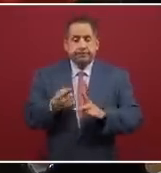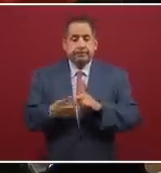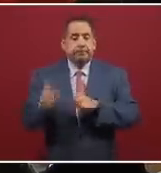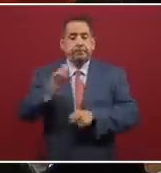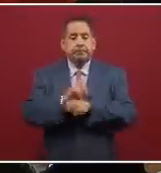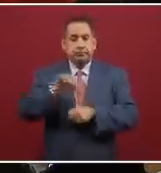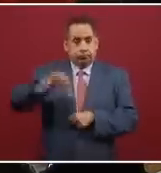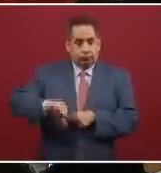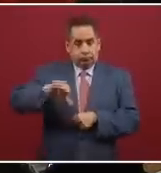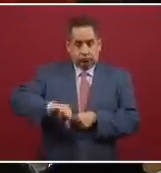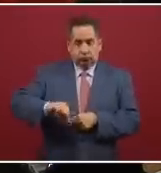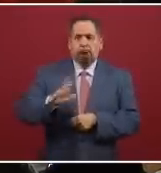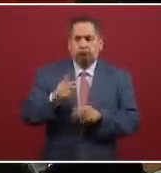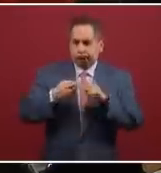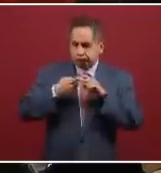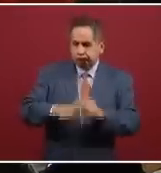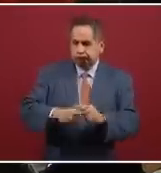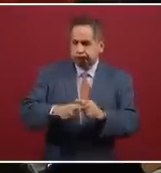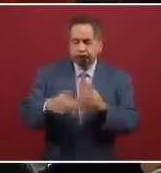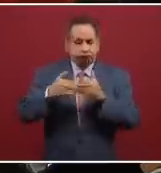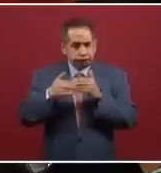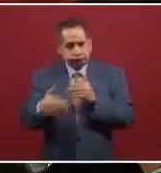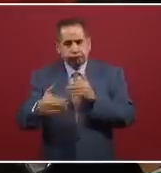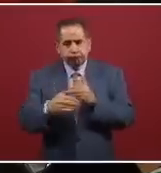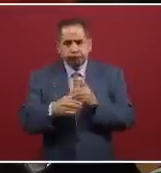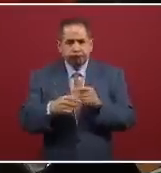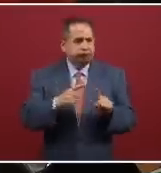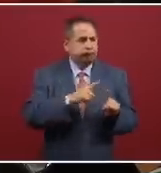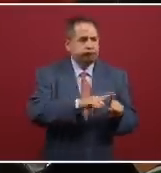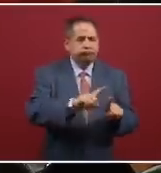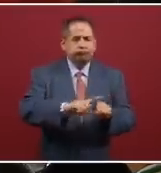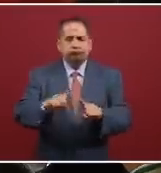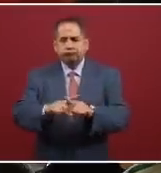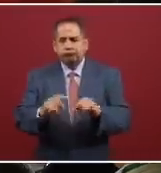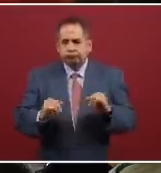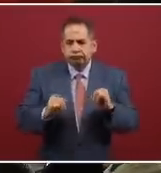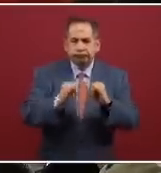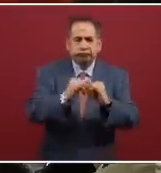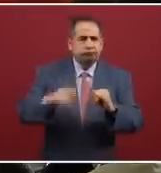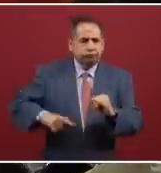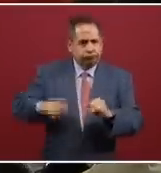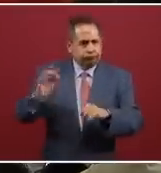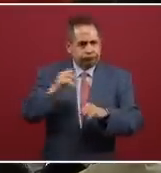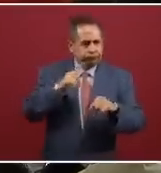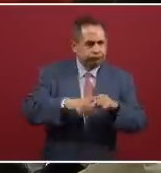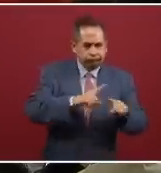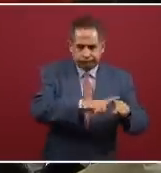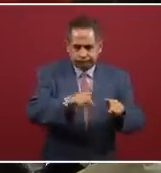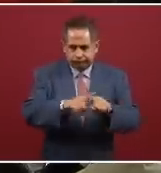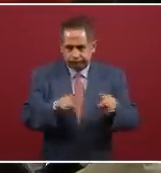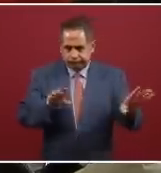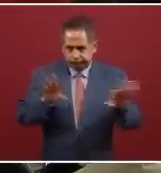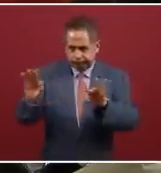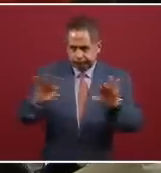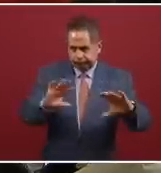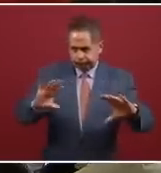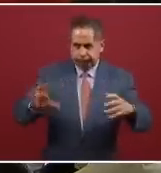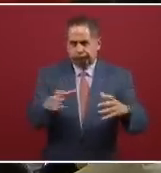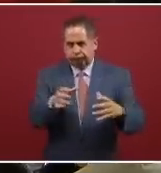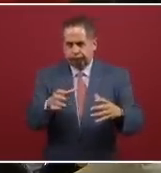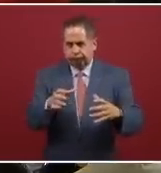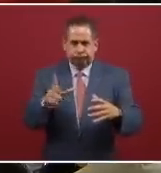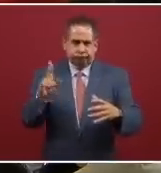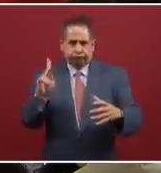de hoy estaremos trabajando las diferentes dependencias instancias del gobierno federal en un plan especial